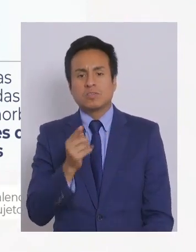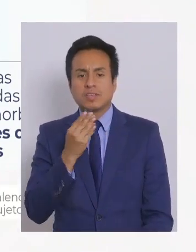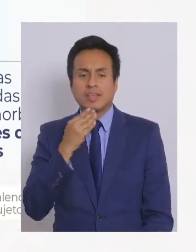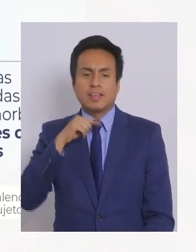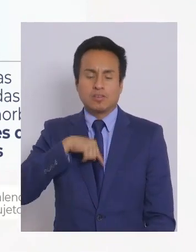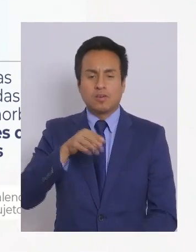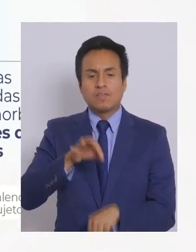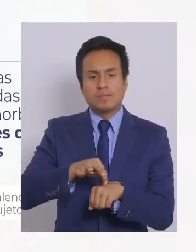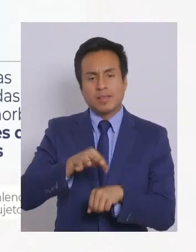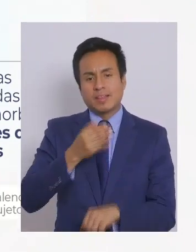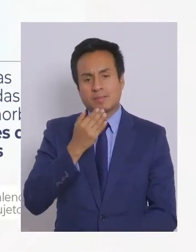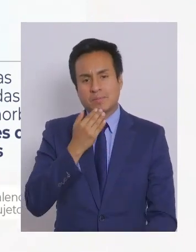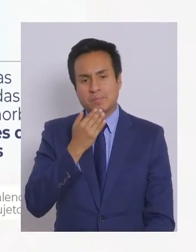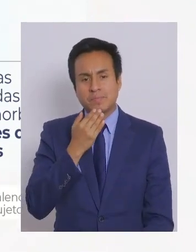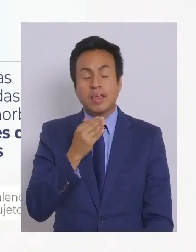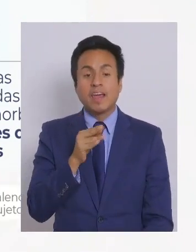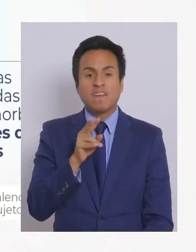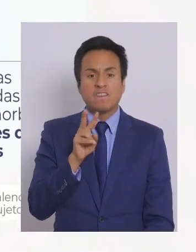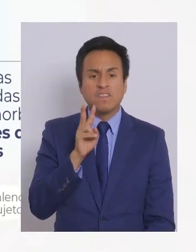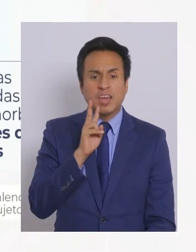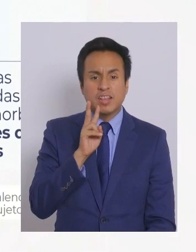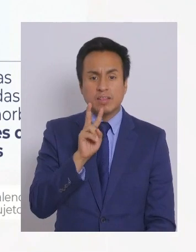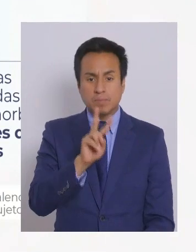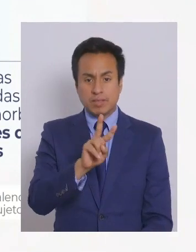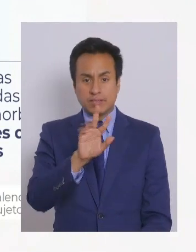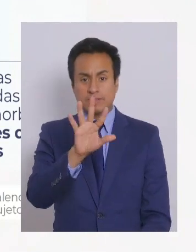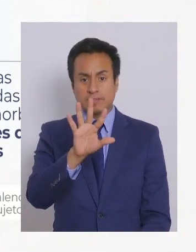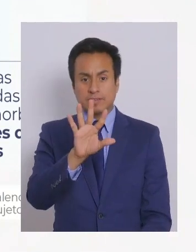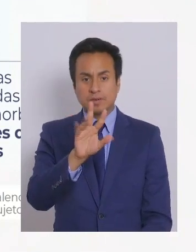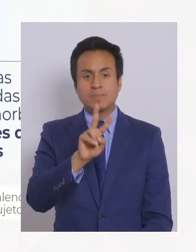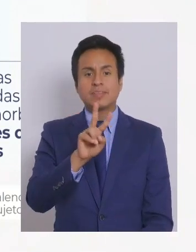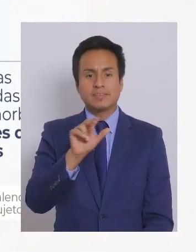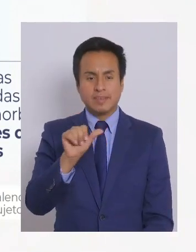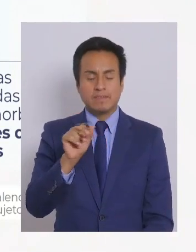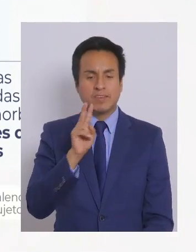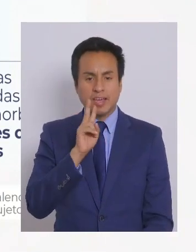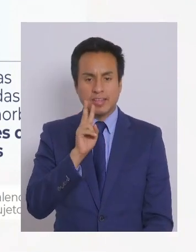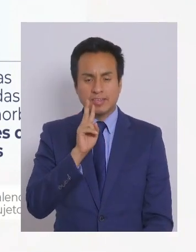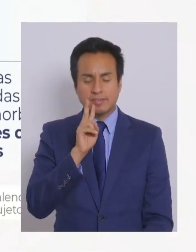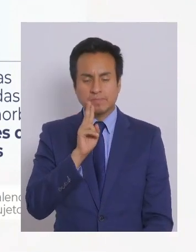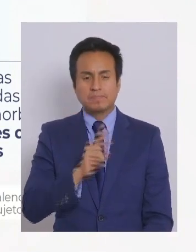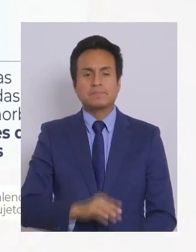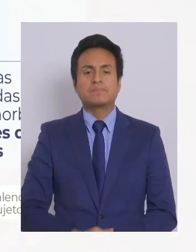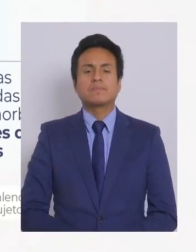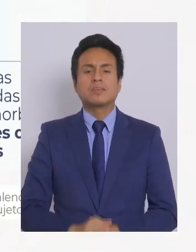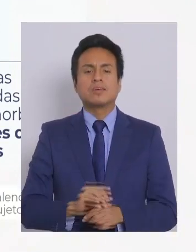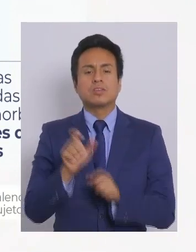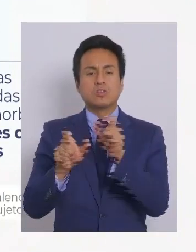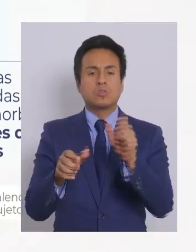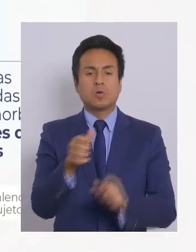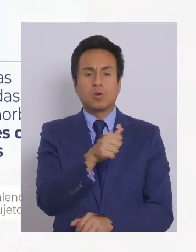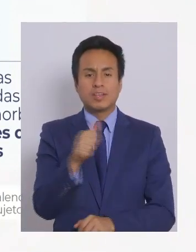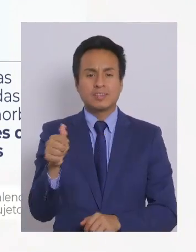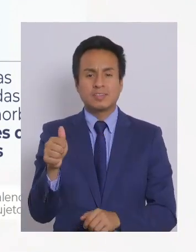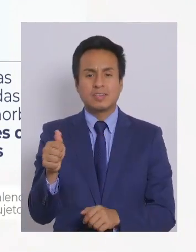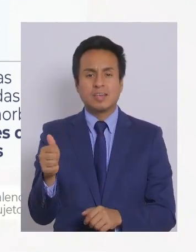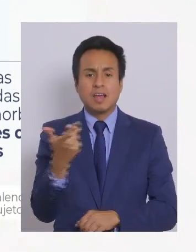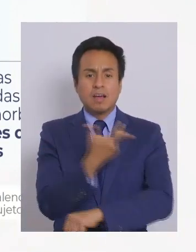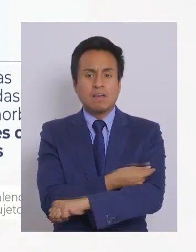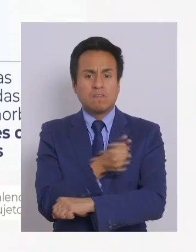morbilidad para el viernes 25 26 todas las personas rezagadas